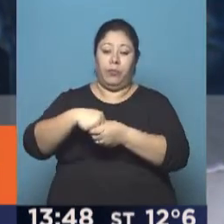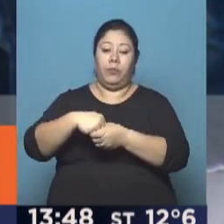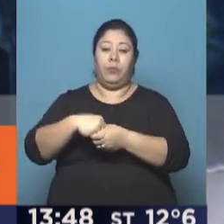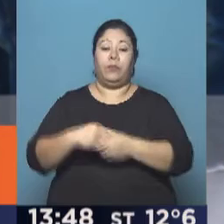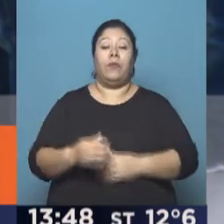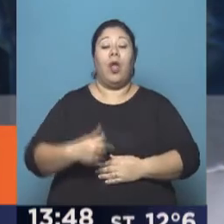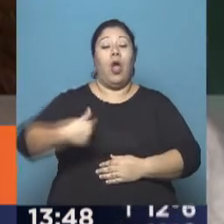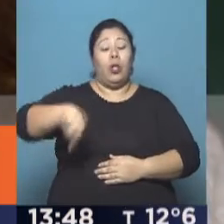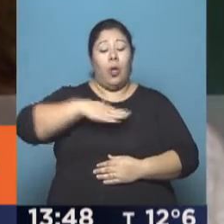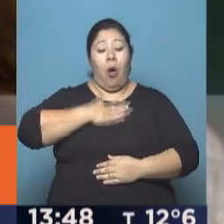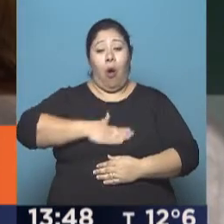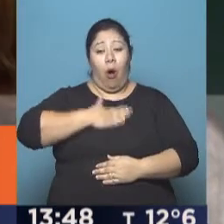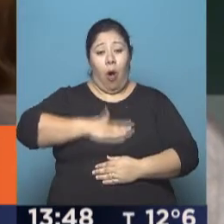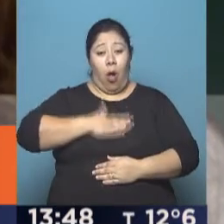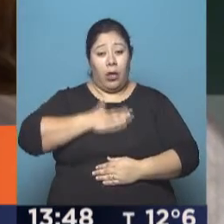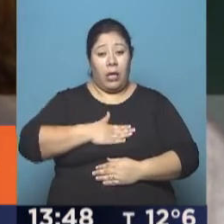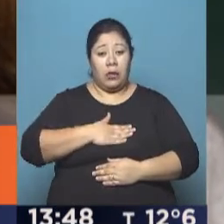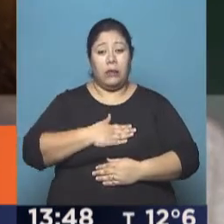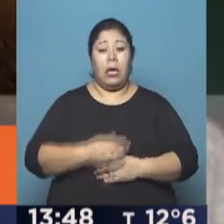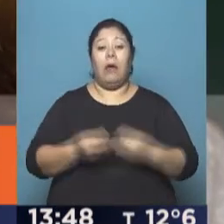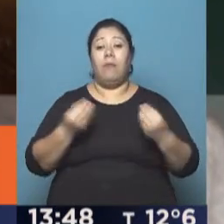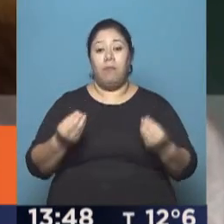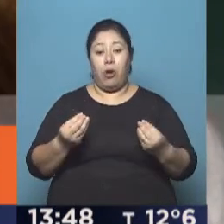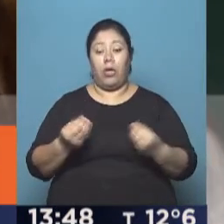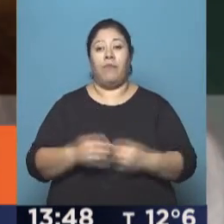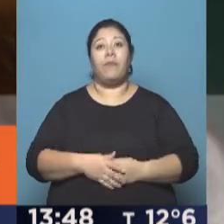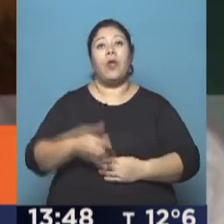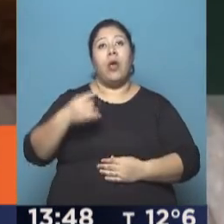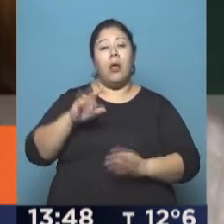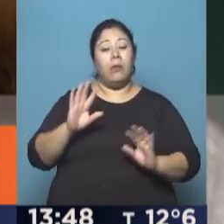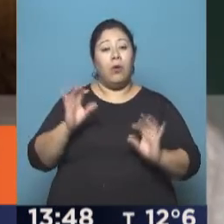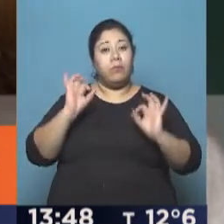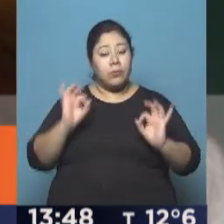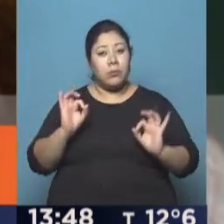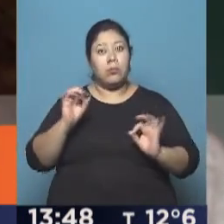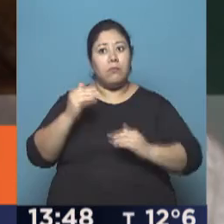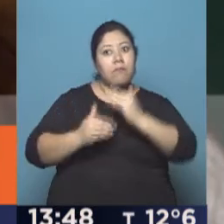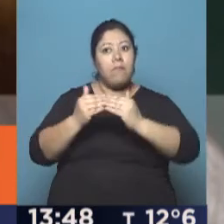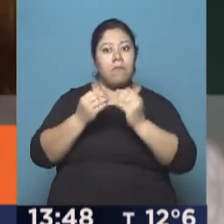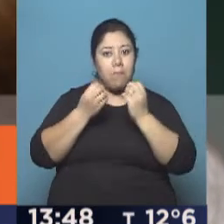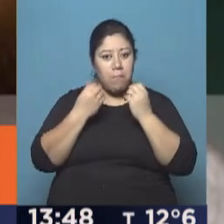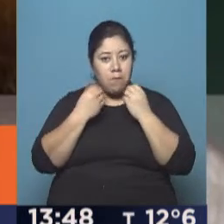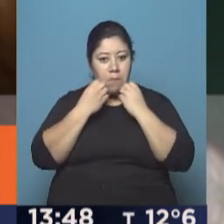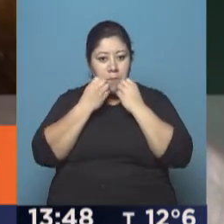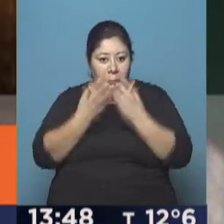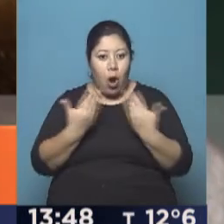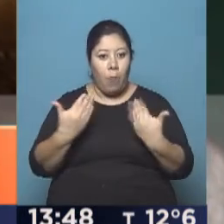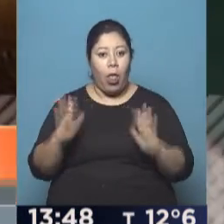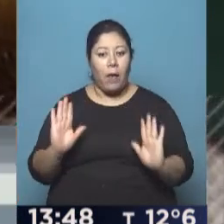nos esperábamos y ver que después de hacer eso podemos seguir creciendo como estamos creciendo ahora fue